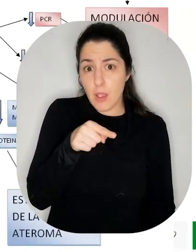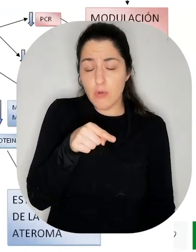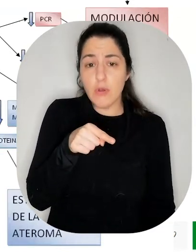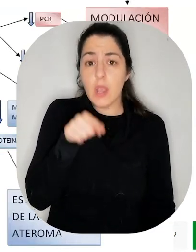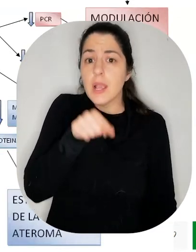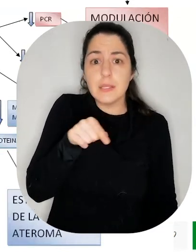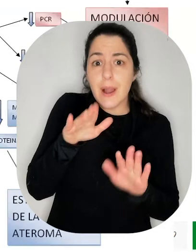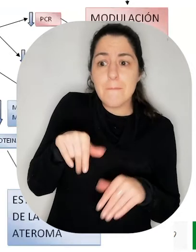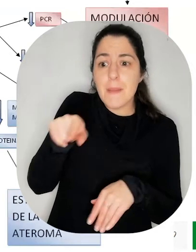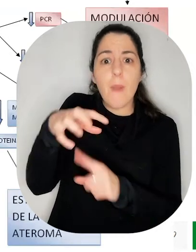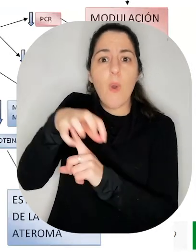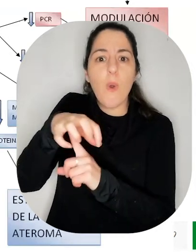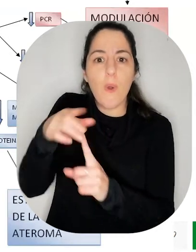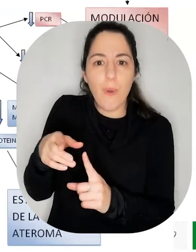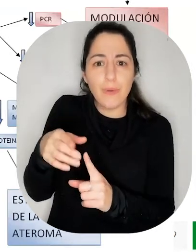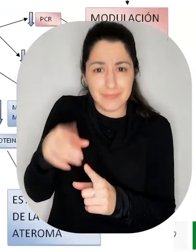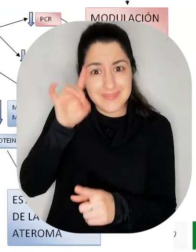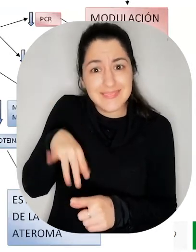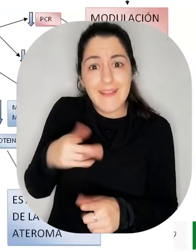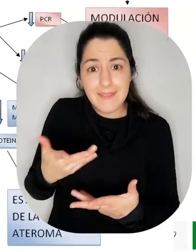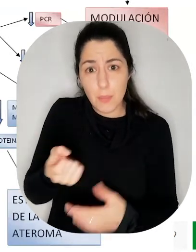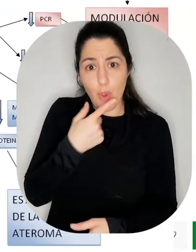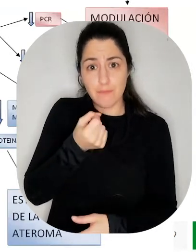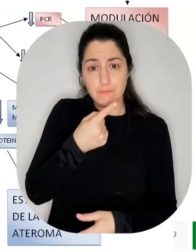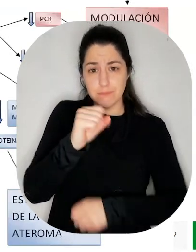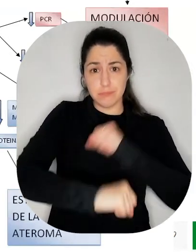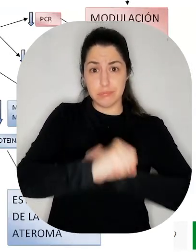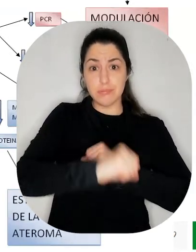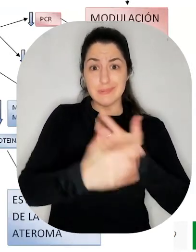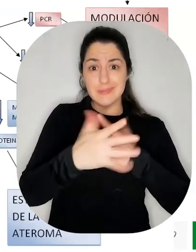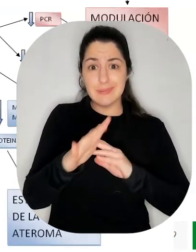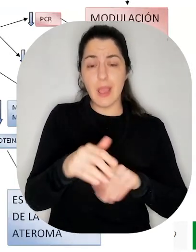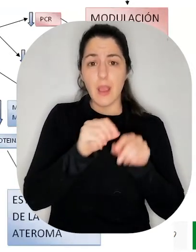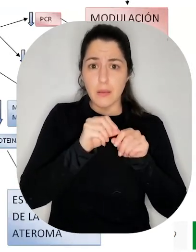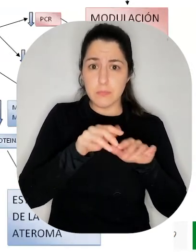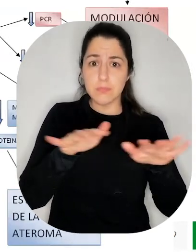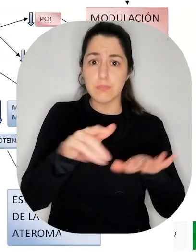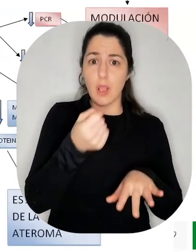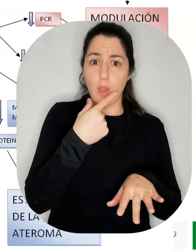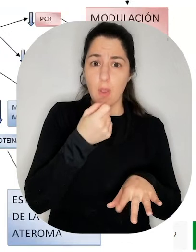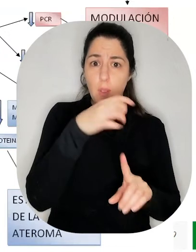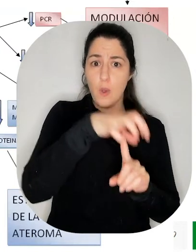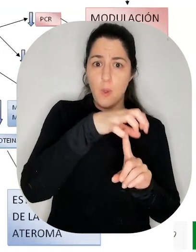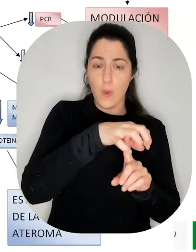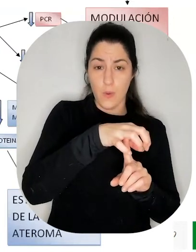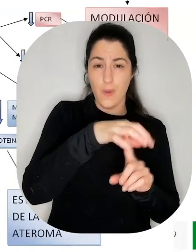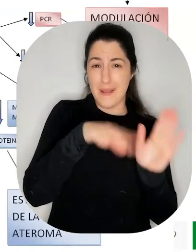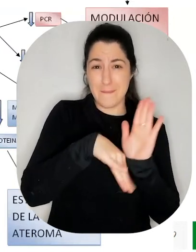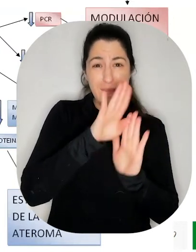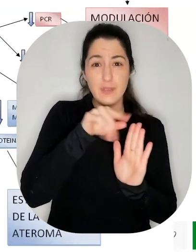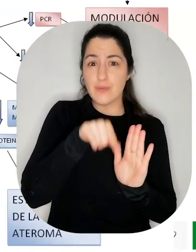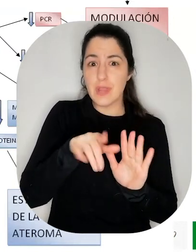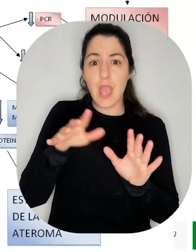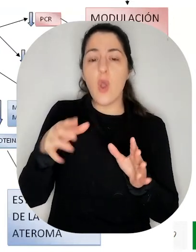un fármaco, viene estas estatinas de los hongos. Sabemos que existen en la farmacoindustria más remedios